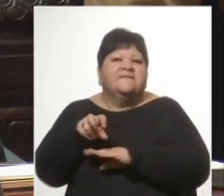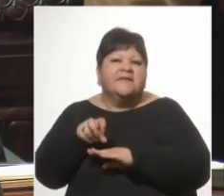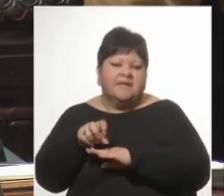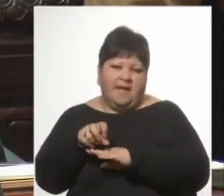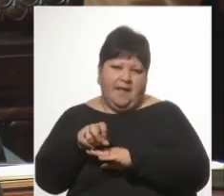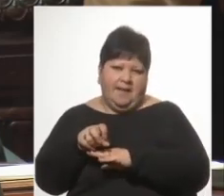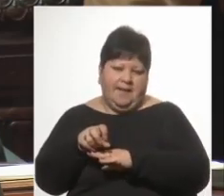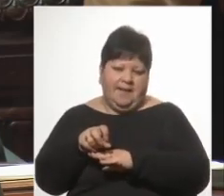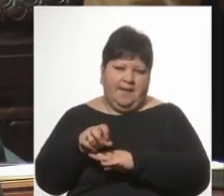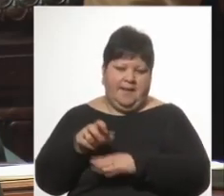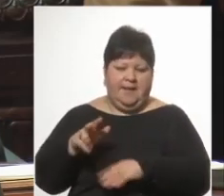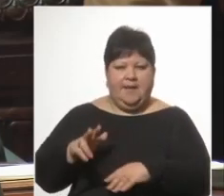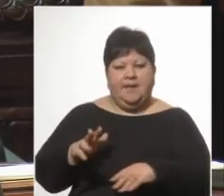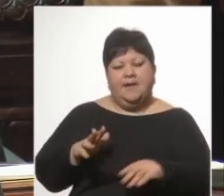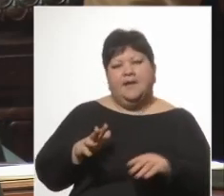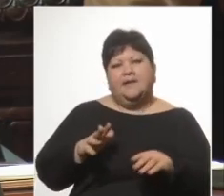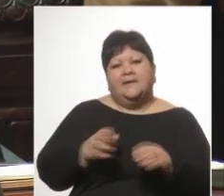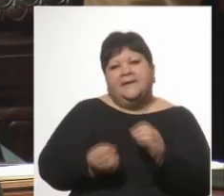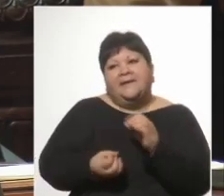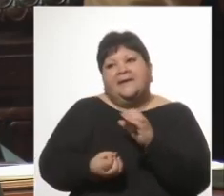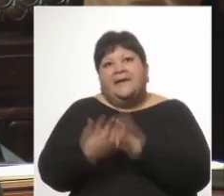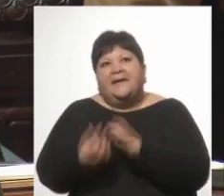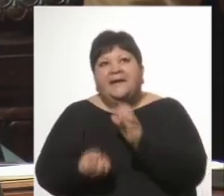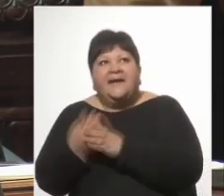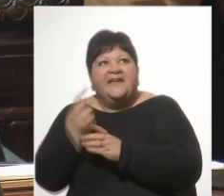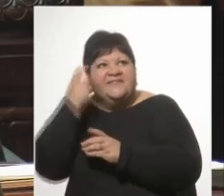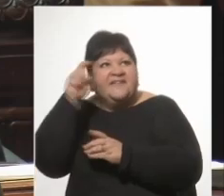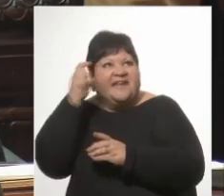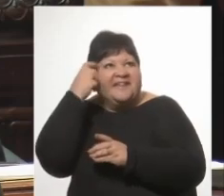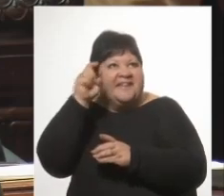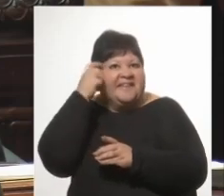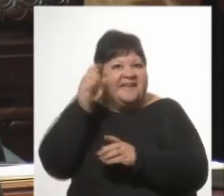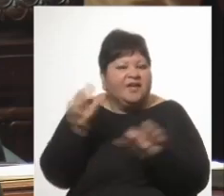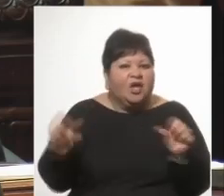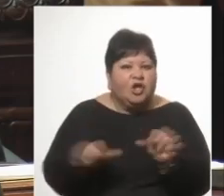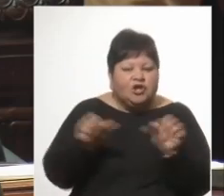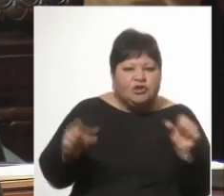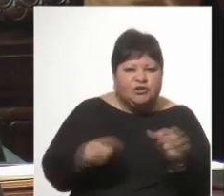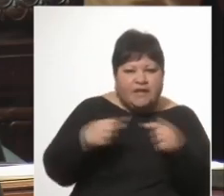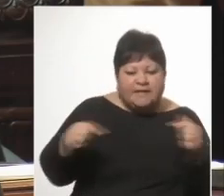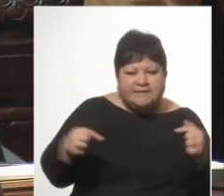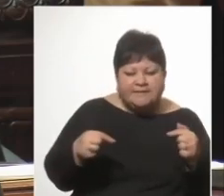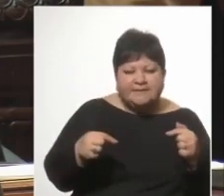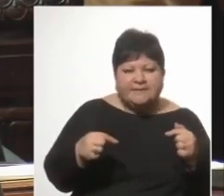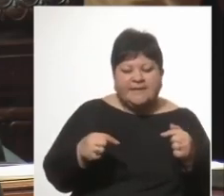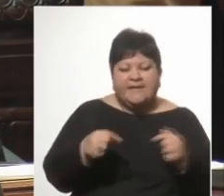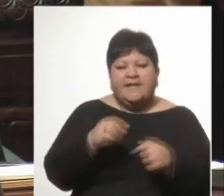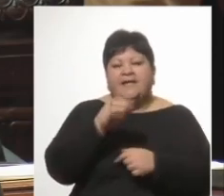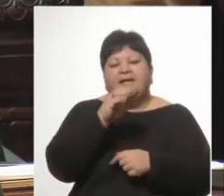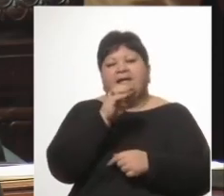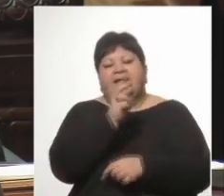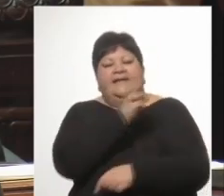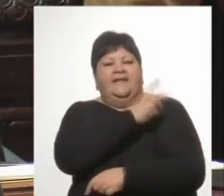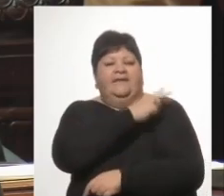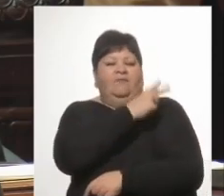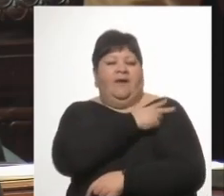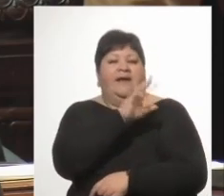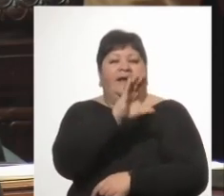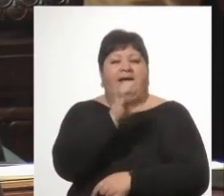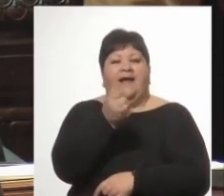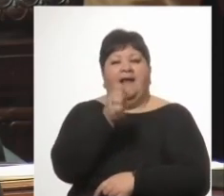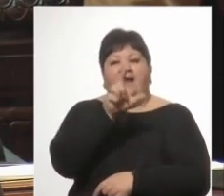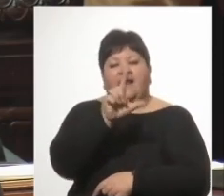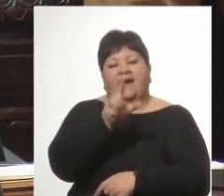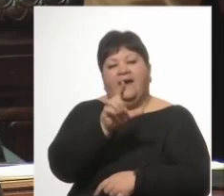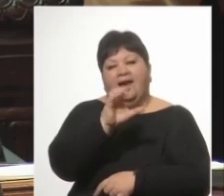para imputar al acusado. El caso del coronel Carlos Calcaño, que ante la falta de pruebas,